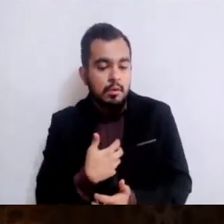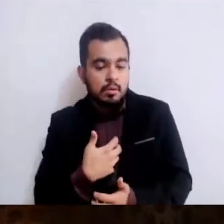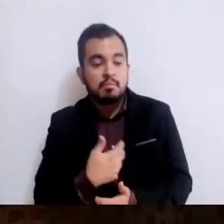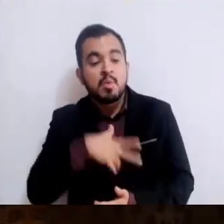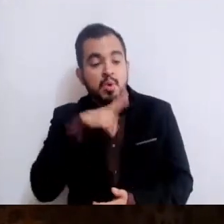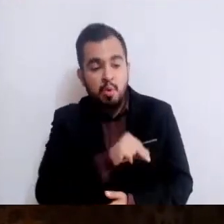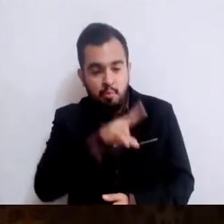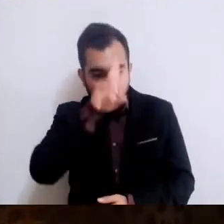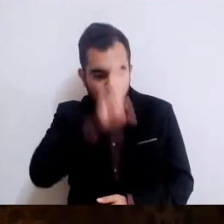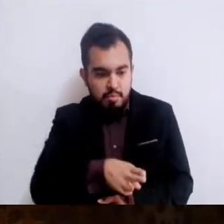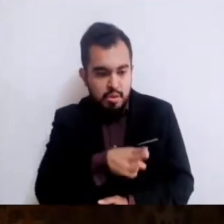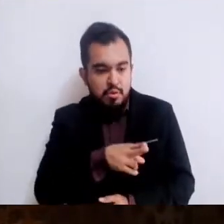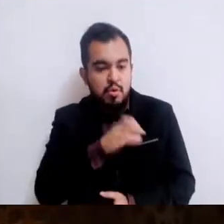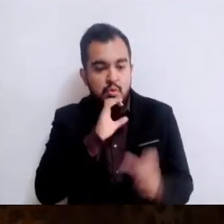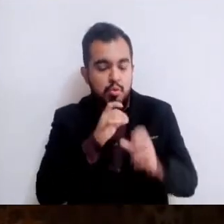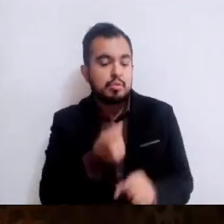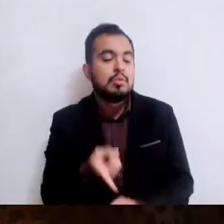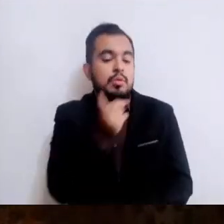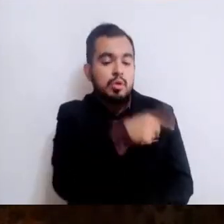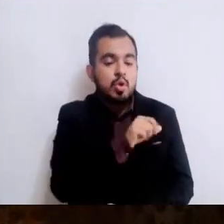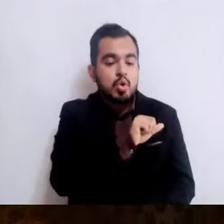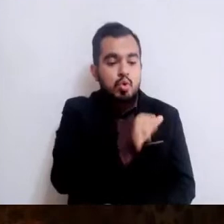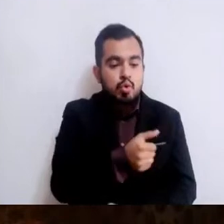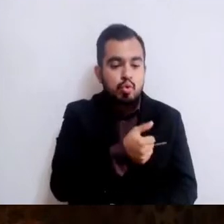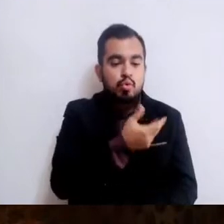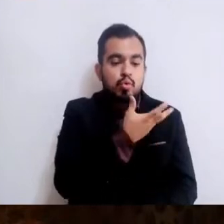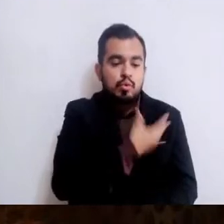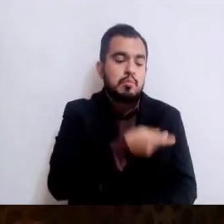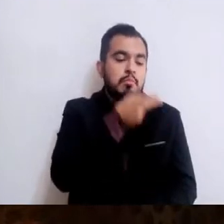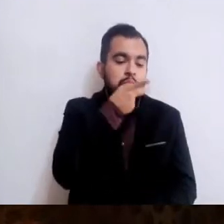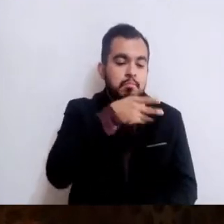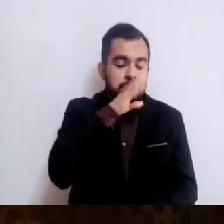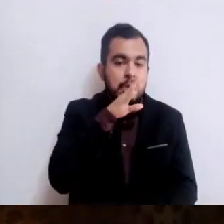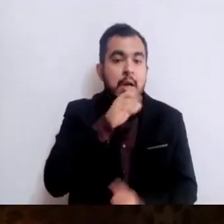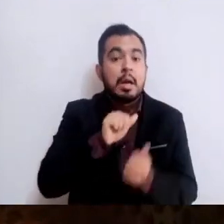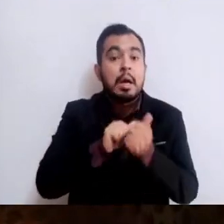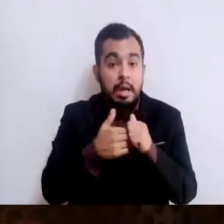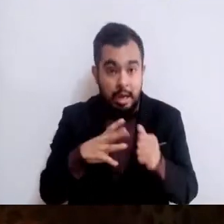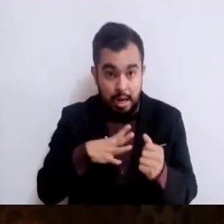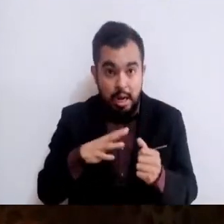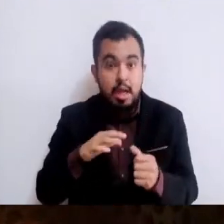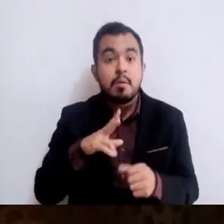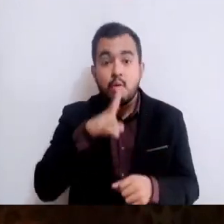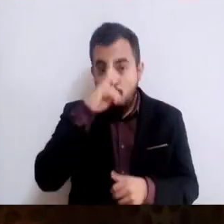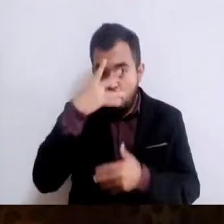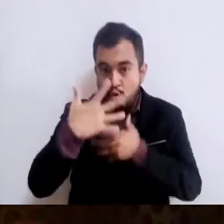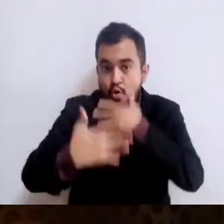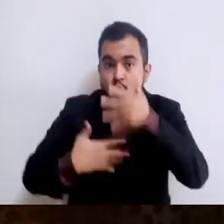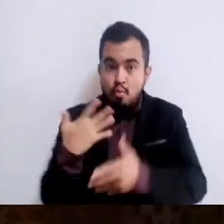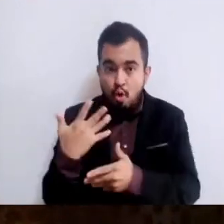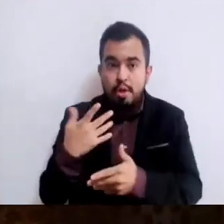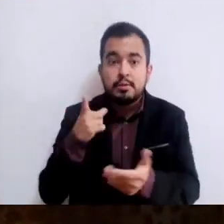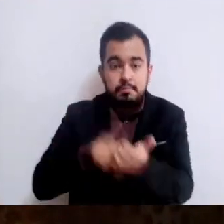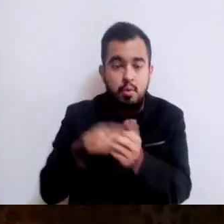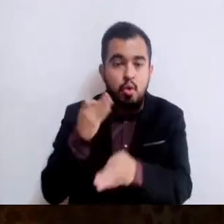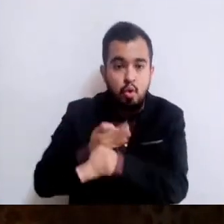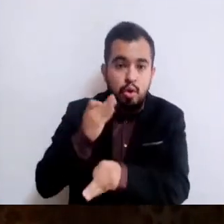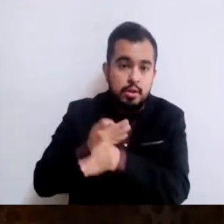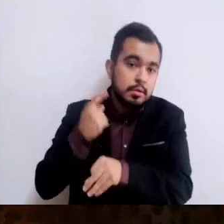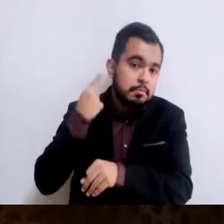una tendencia a un tipo de violencia que hoy se encuentra en proceso de ser sancionada en nuestra